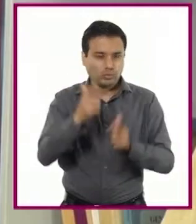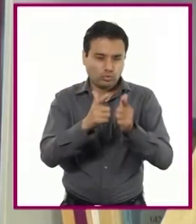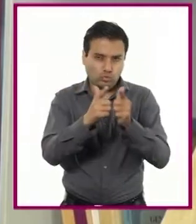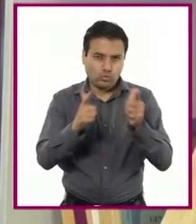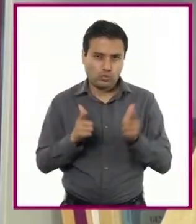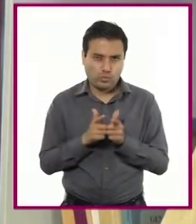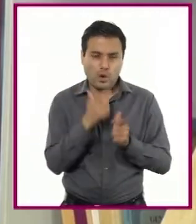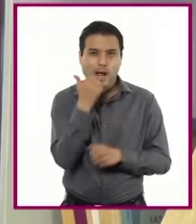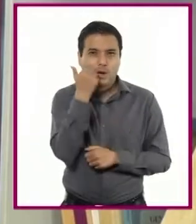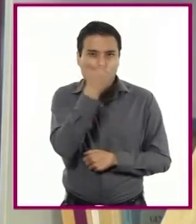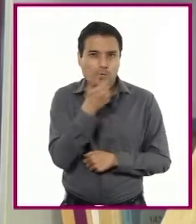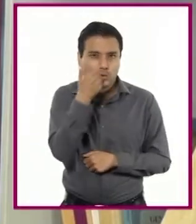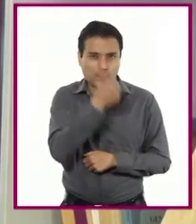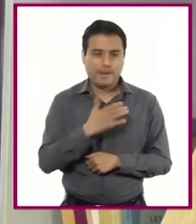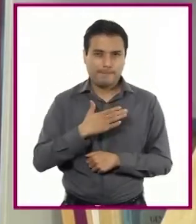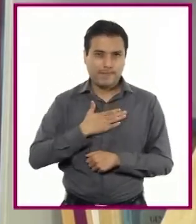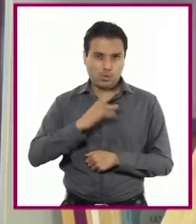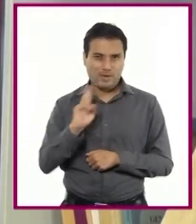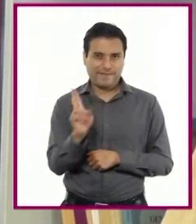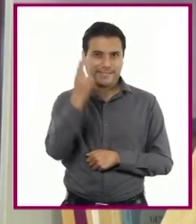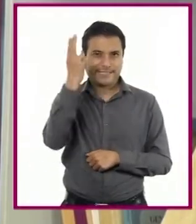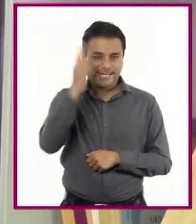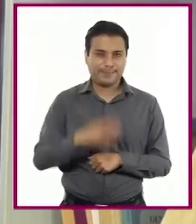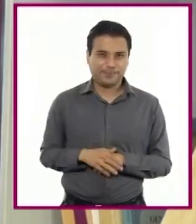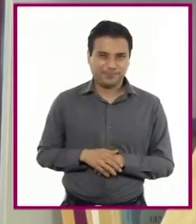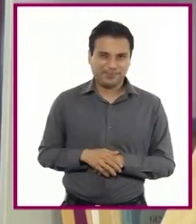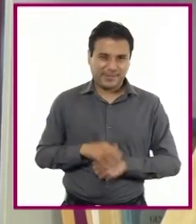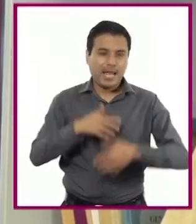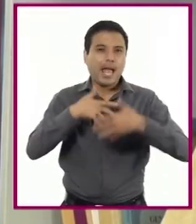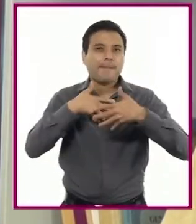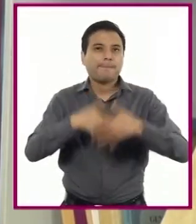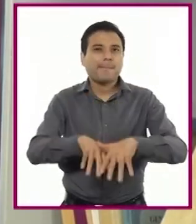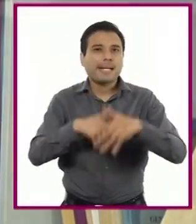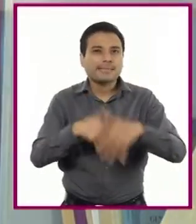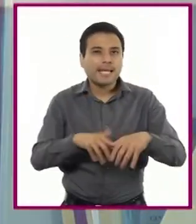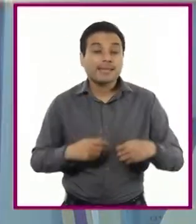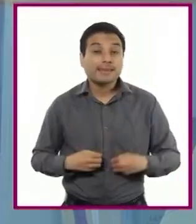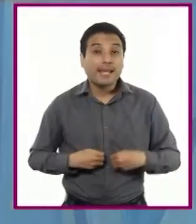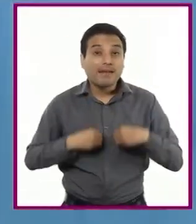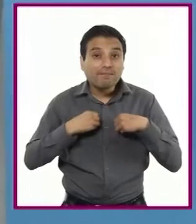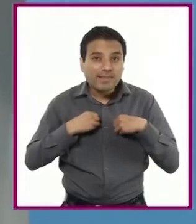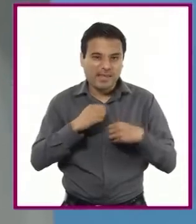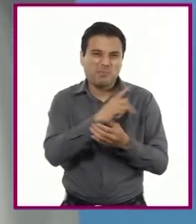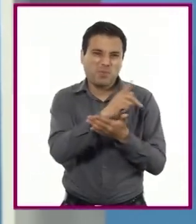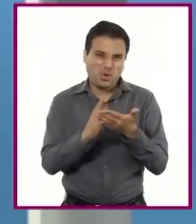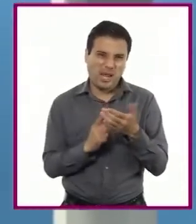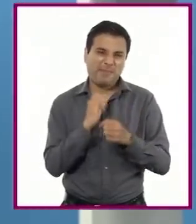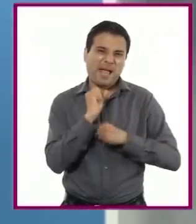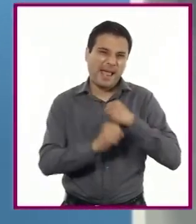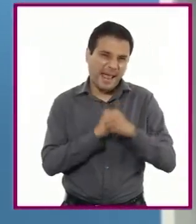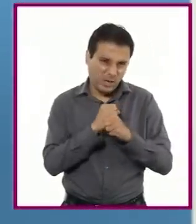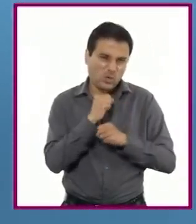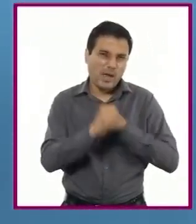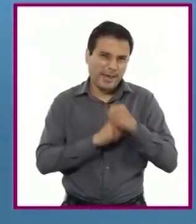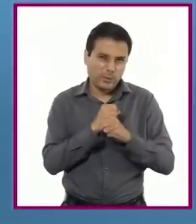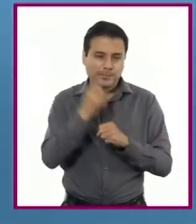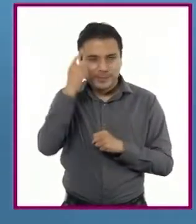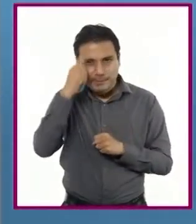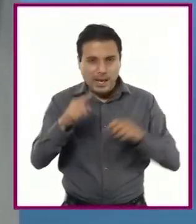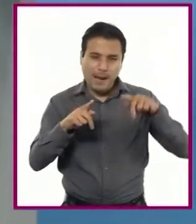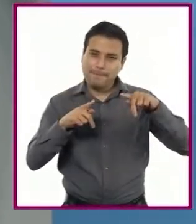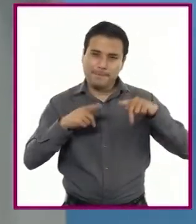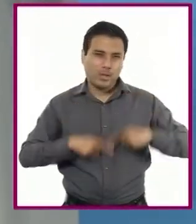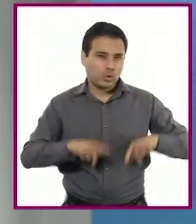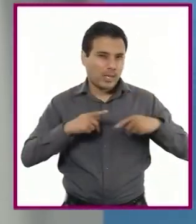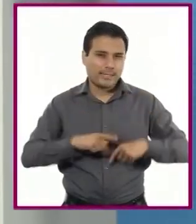estudiantes de mi universidad en la Marcha de la Vida, programa anual que lleva a personas de todo